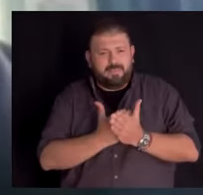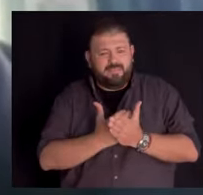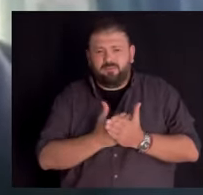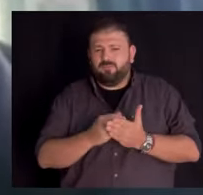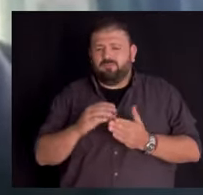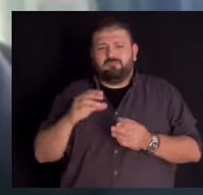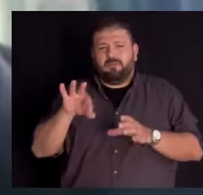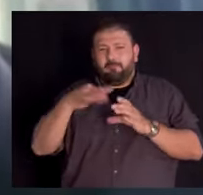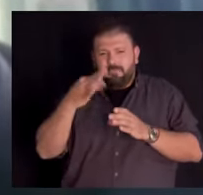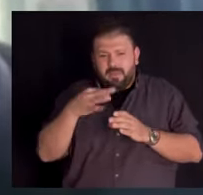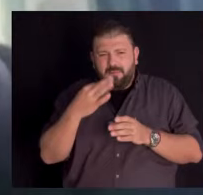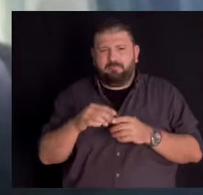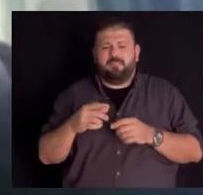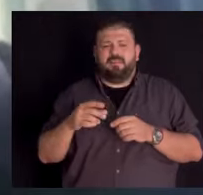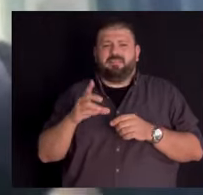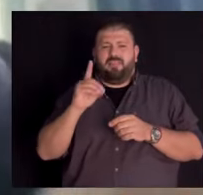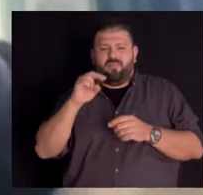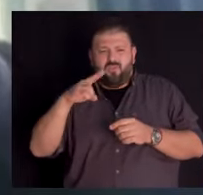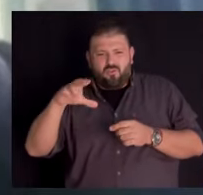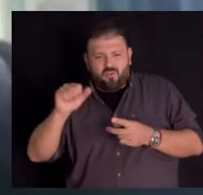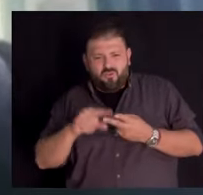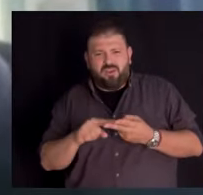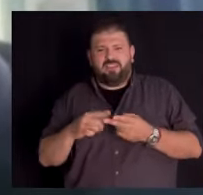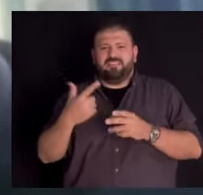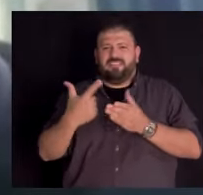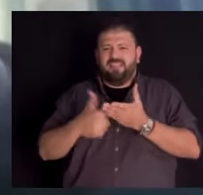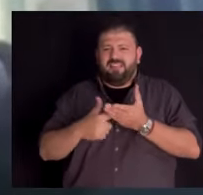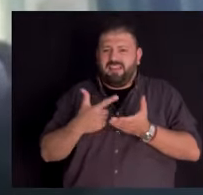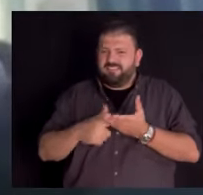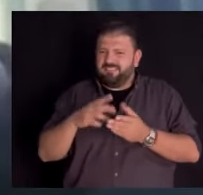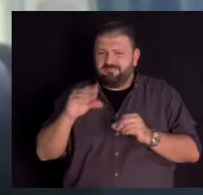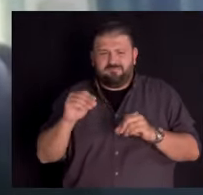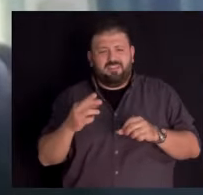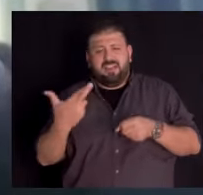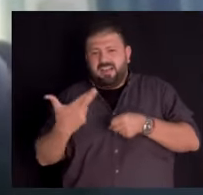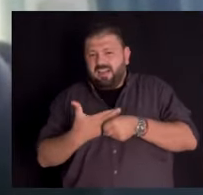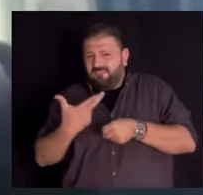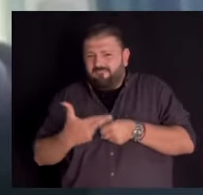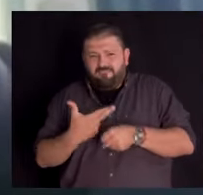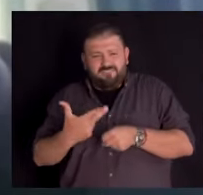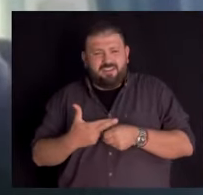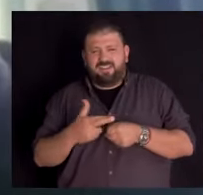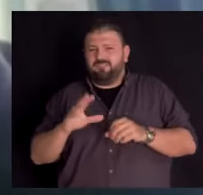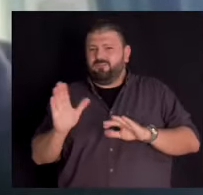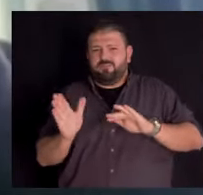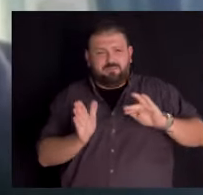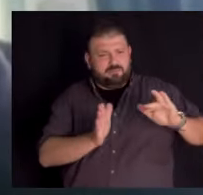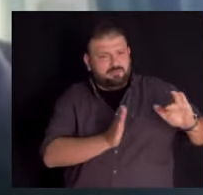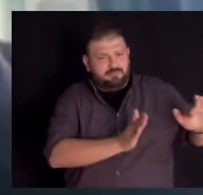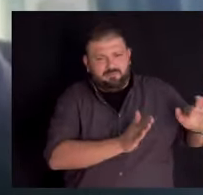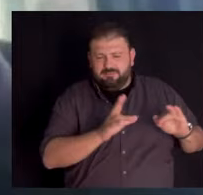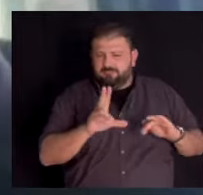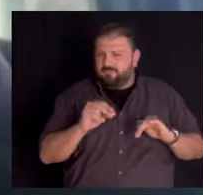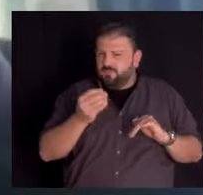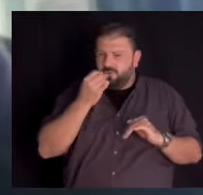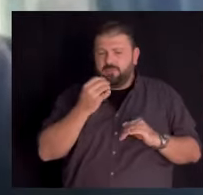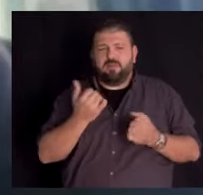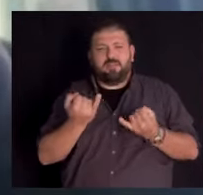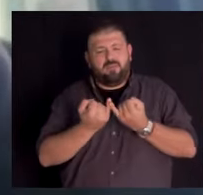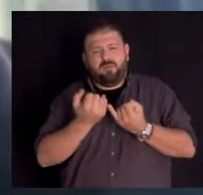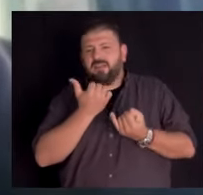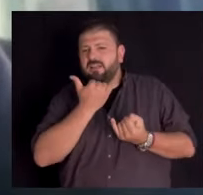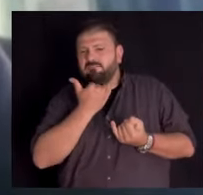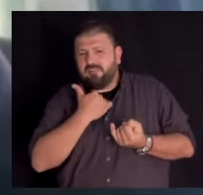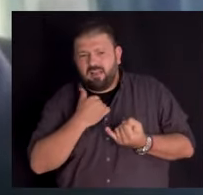ser posible quitarla, menos refrescos comerciales, quitarlos. Obviamente, alcohol, cigarro, eso